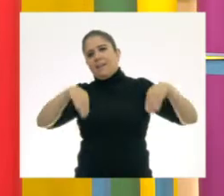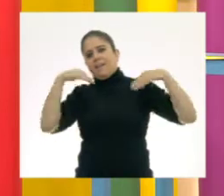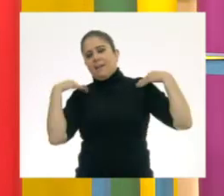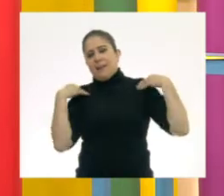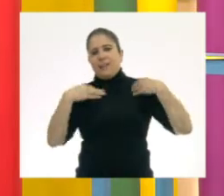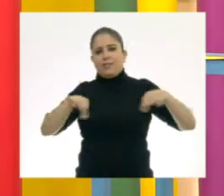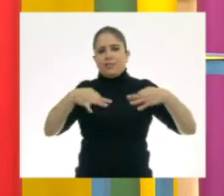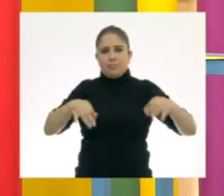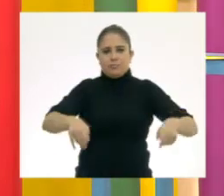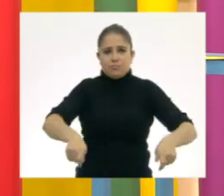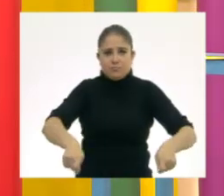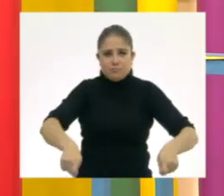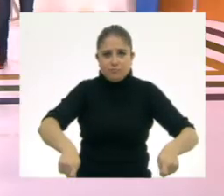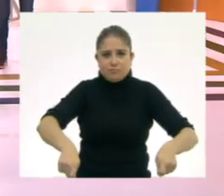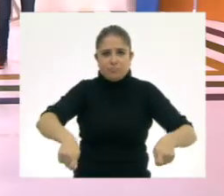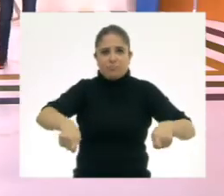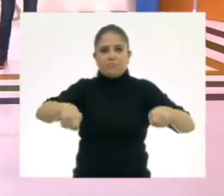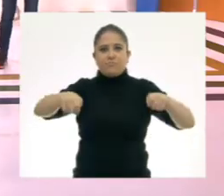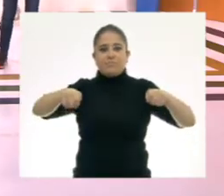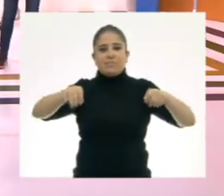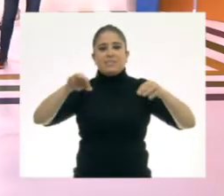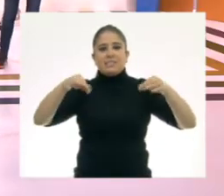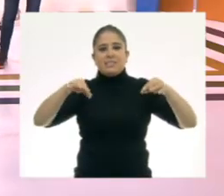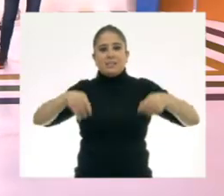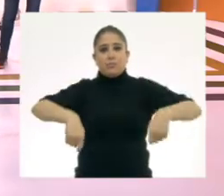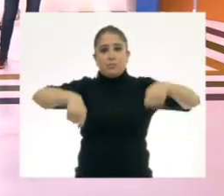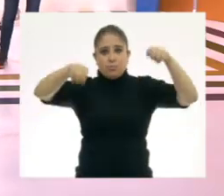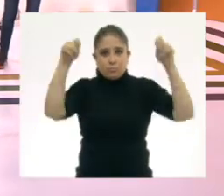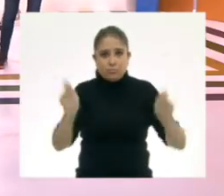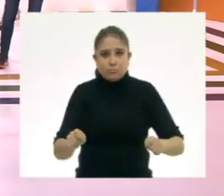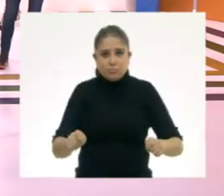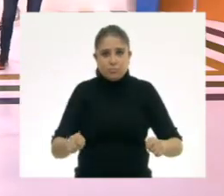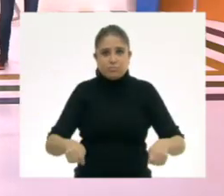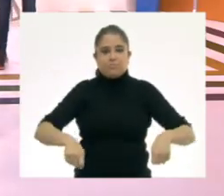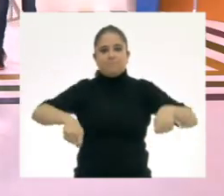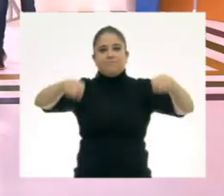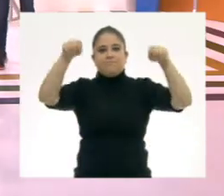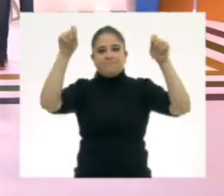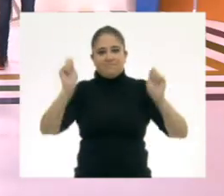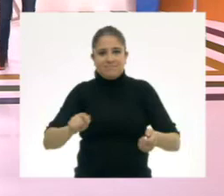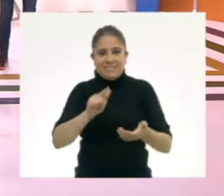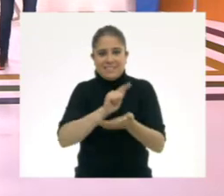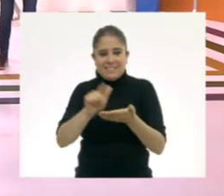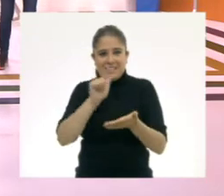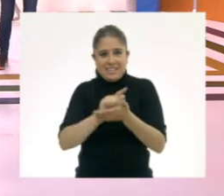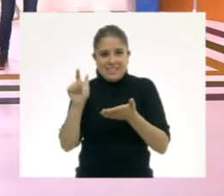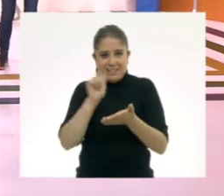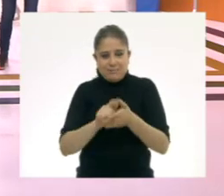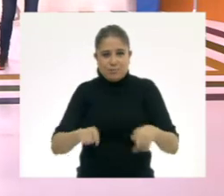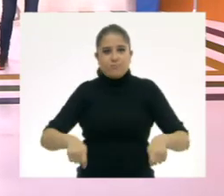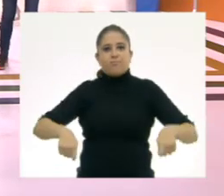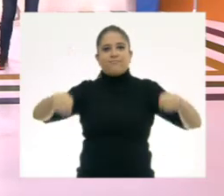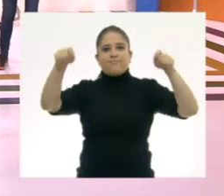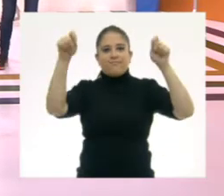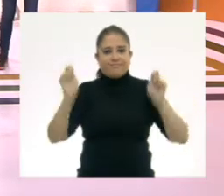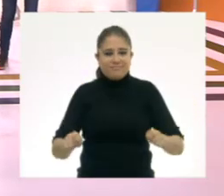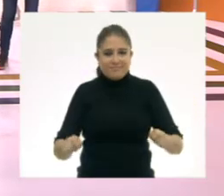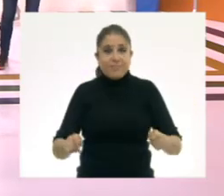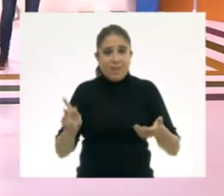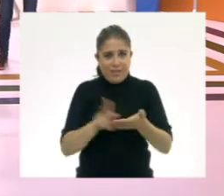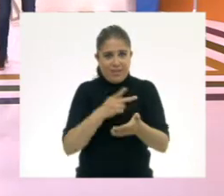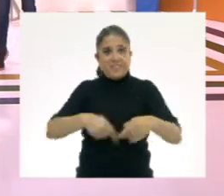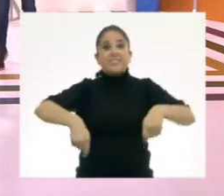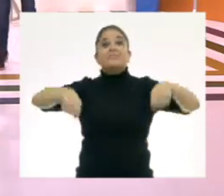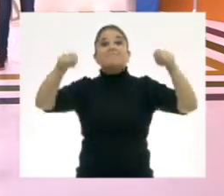una tela, entonces vamos a agarrar la tela y vamos a sacudir la tela. ¿Sí? Okay. Muy bien, otra